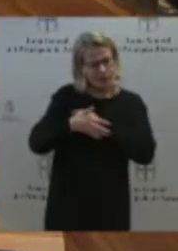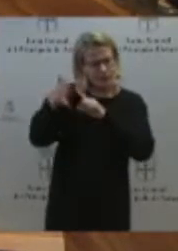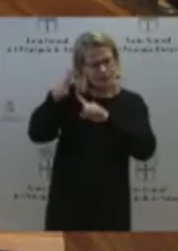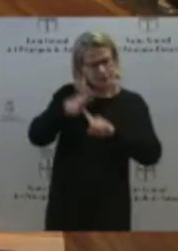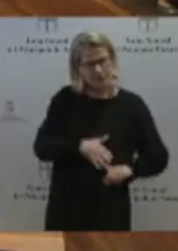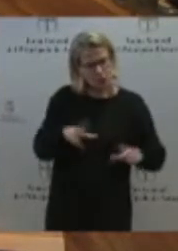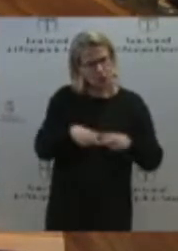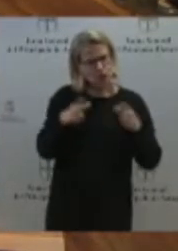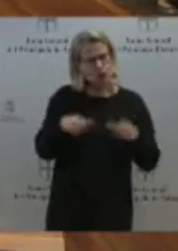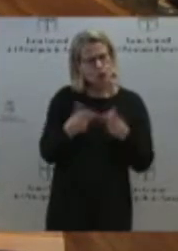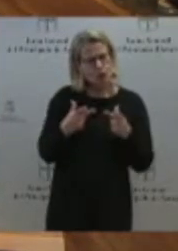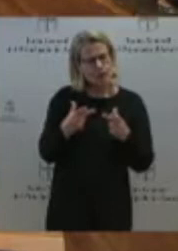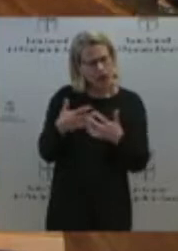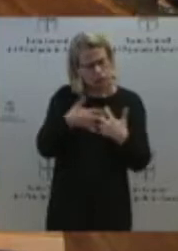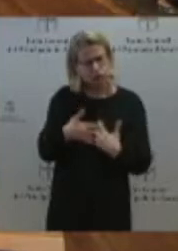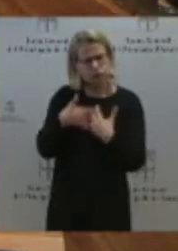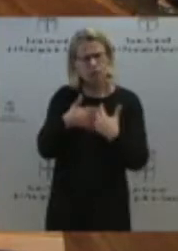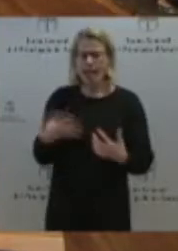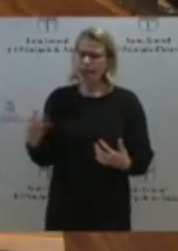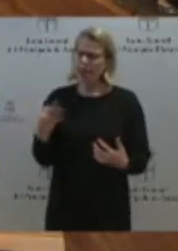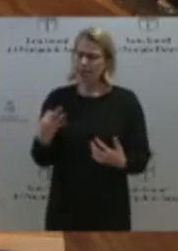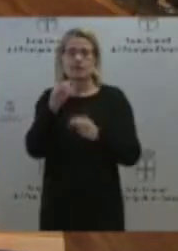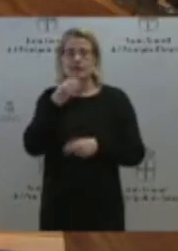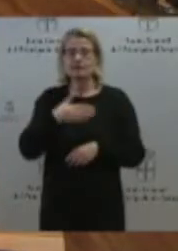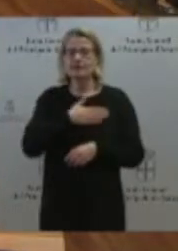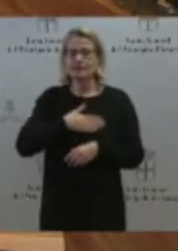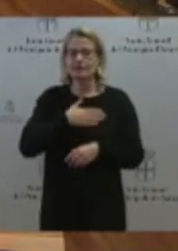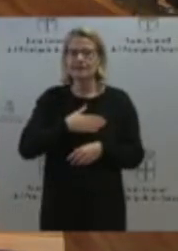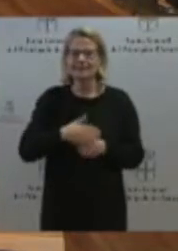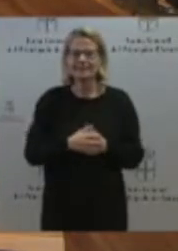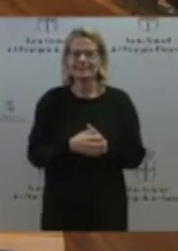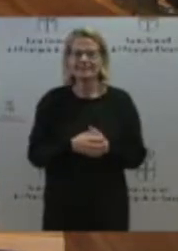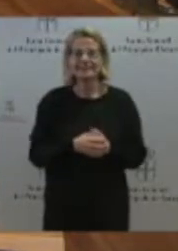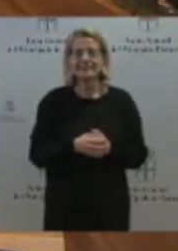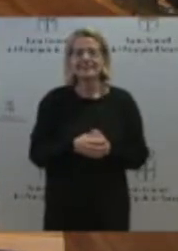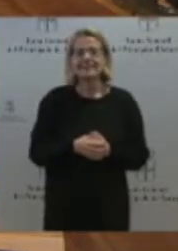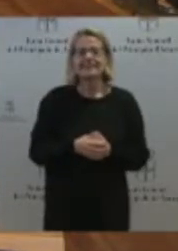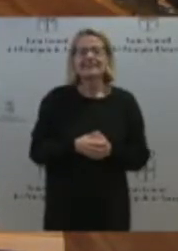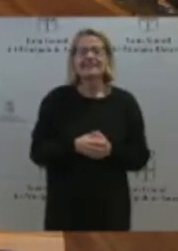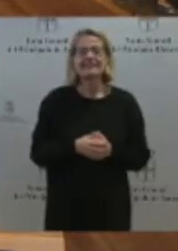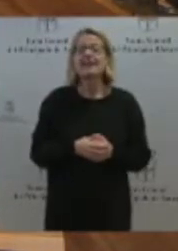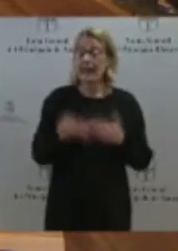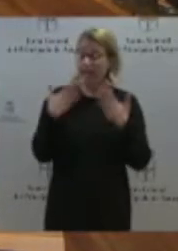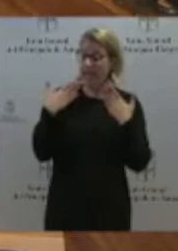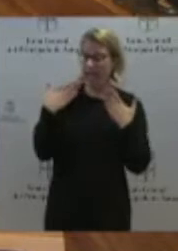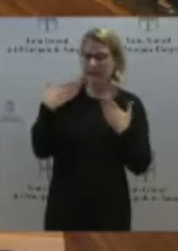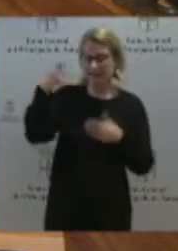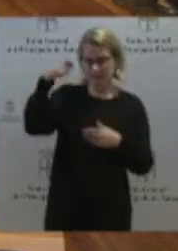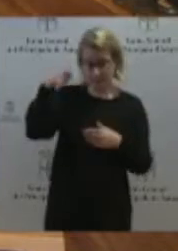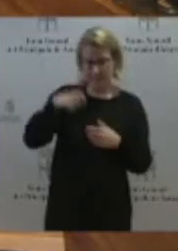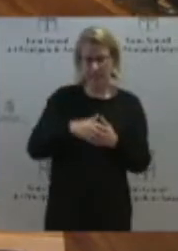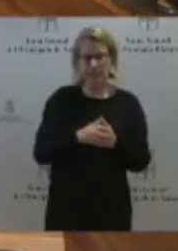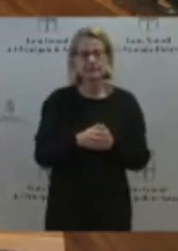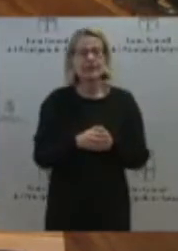formen parte del debate y de la agenda política asturiana? Buenos días, señoría. Seré contundente. Por supuesto que